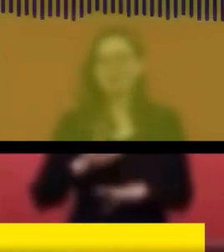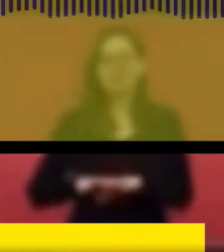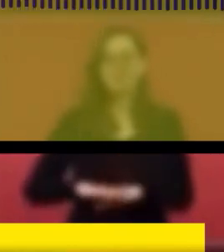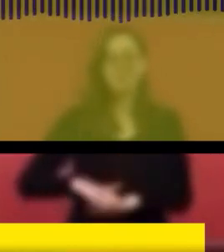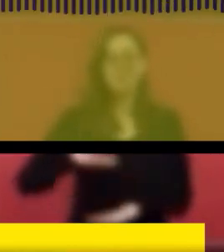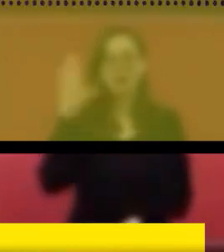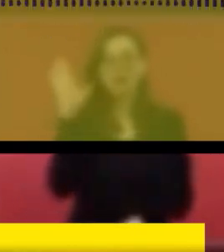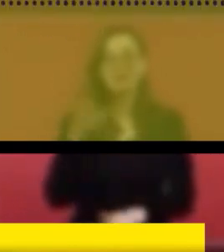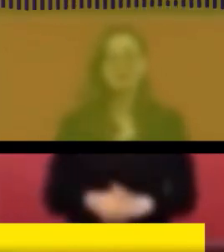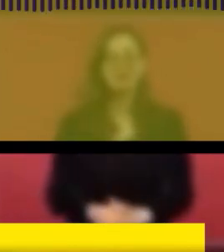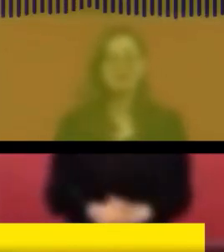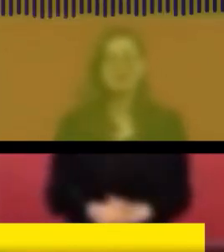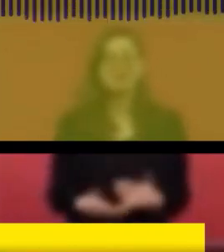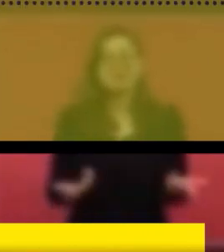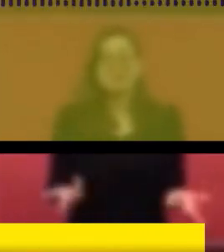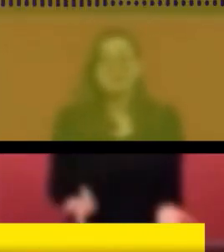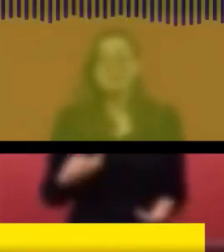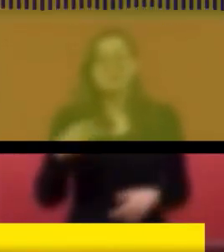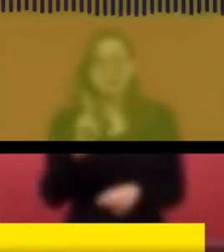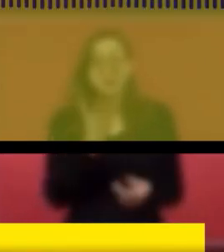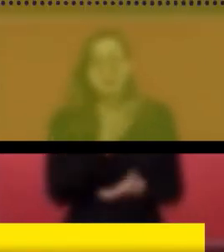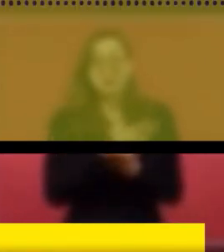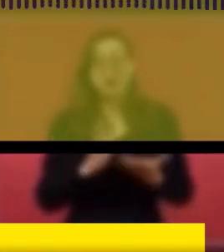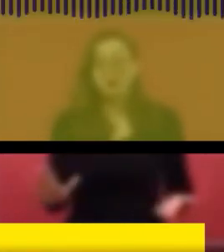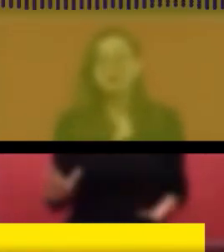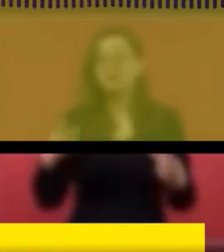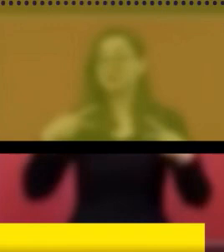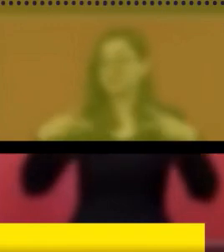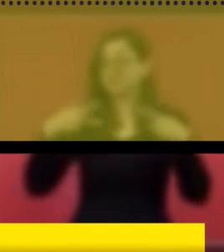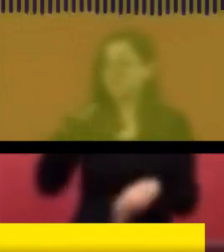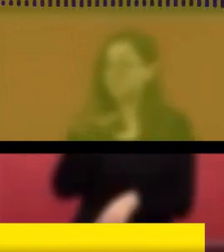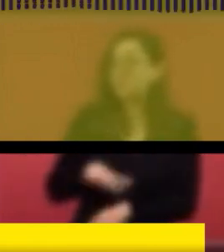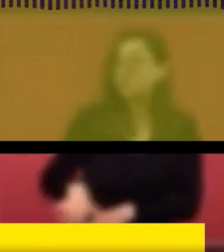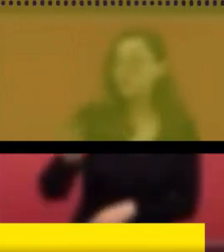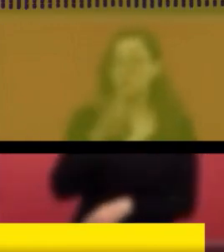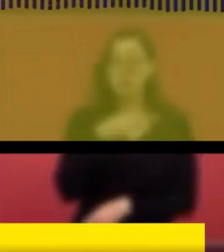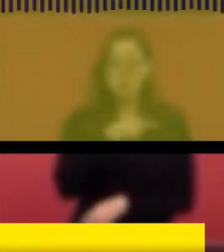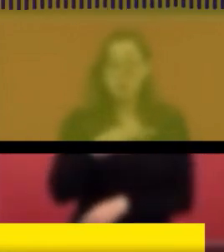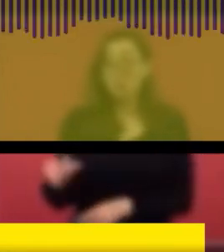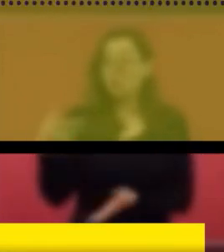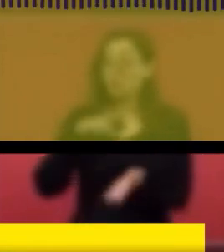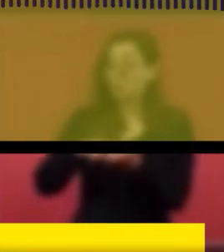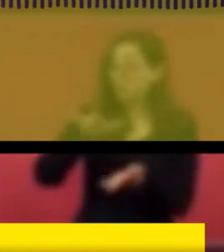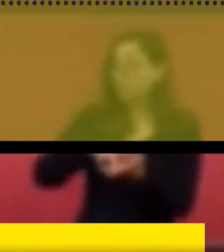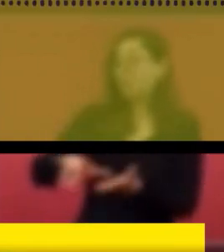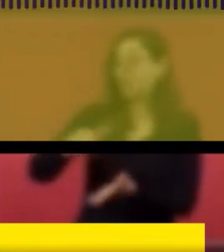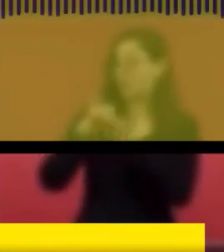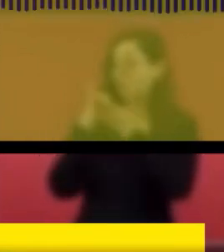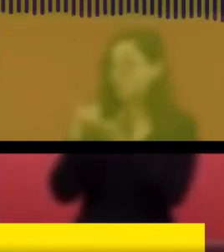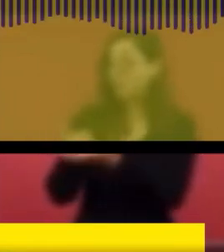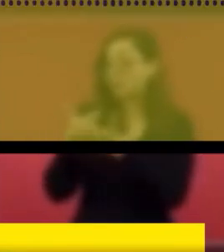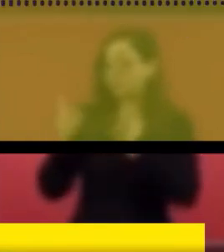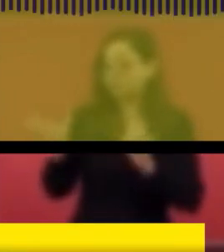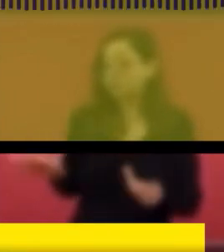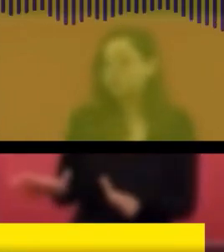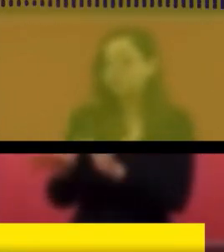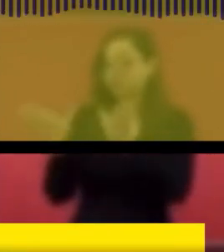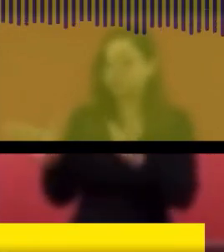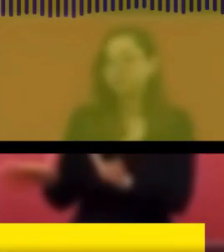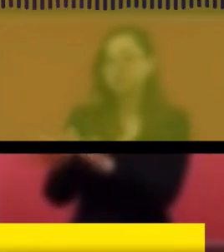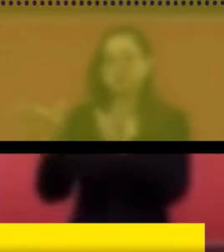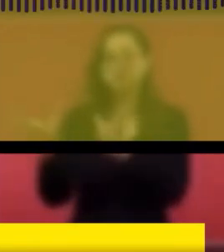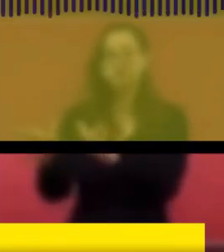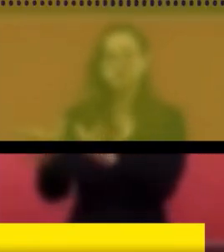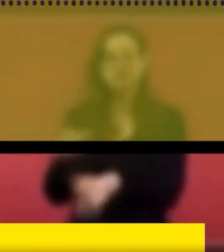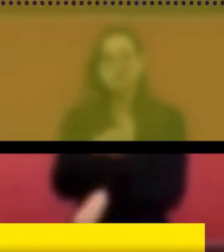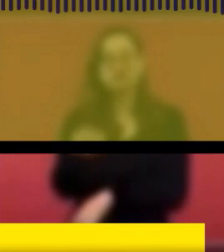que viene en contra de la gente más pobre de estos países. Se le abona, doctor Fernando, al presidente de México,